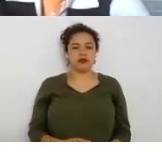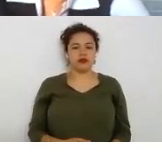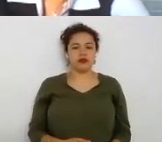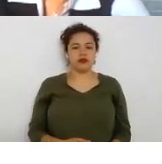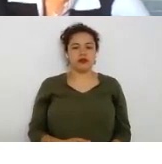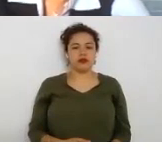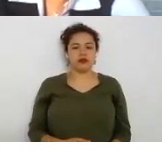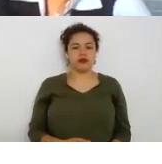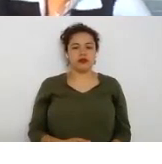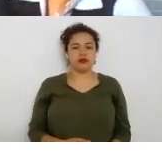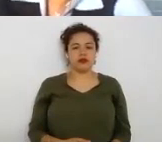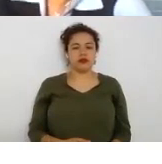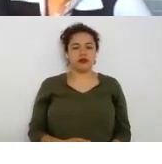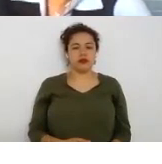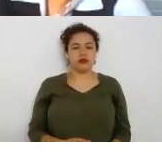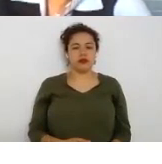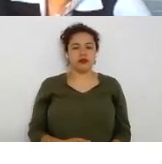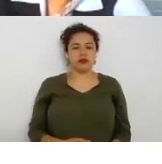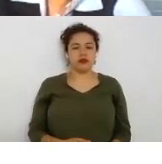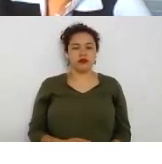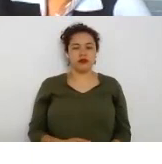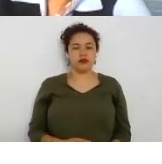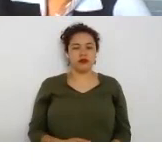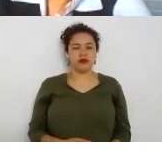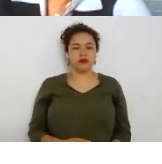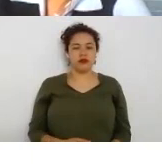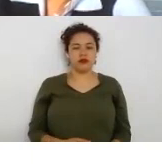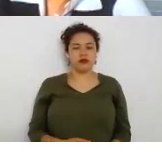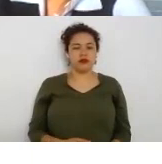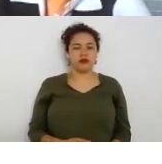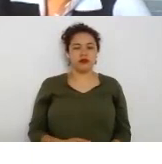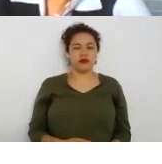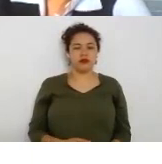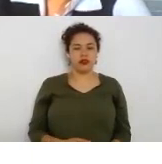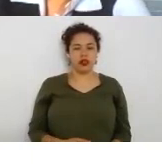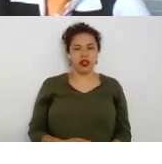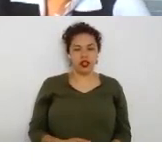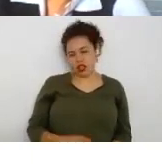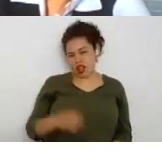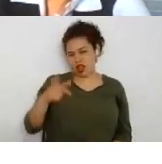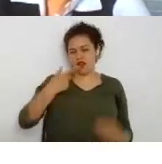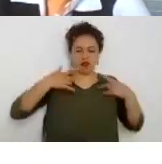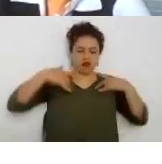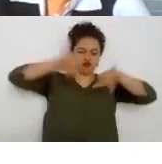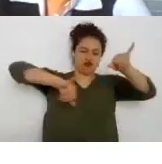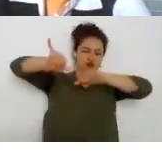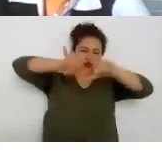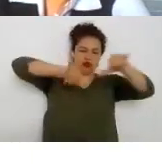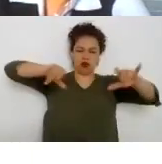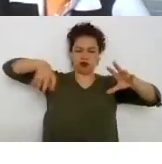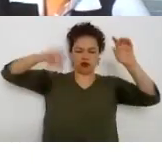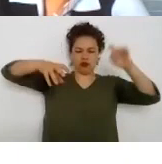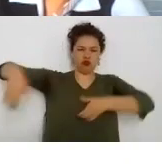¿qué pasa si, ok, me dices que no esté mojando mucho a la víctima en cuestión, ¿no? Que solo me enfoque a lo que